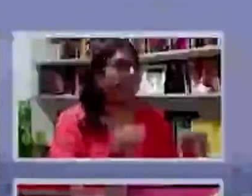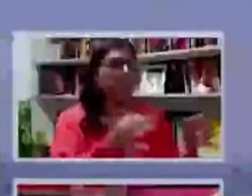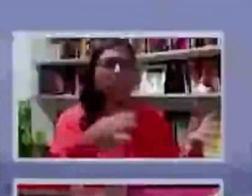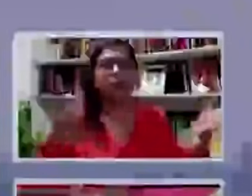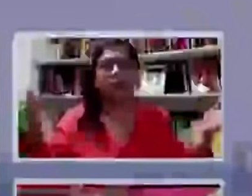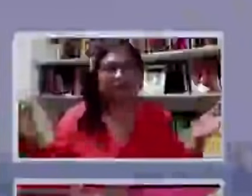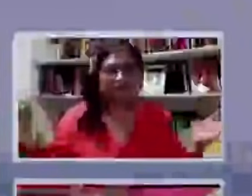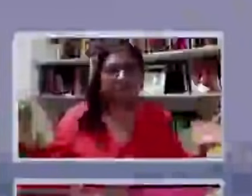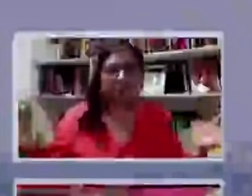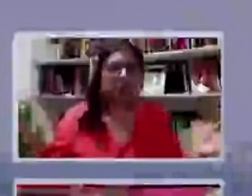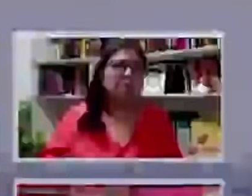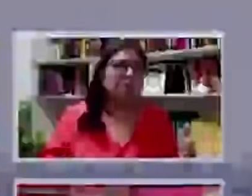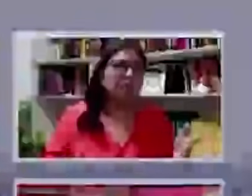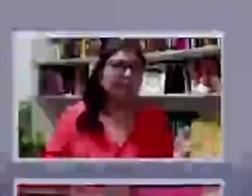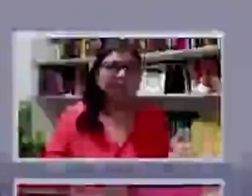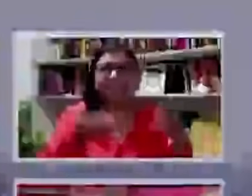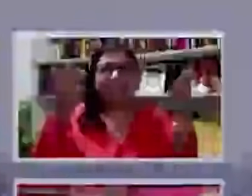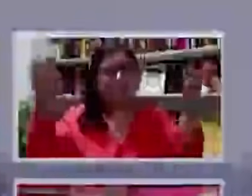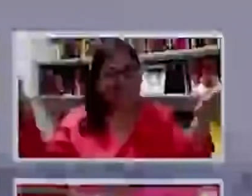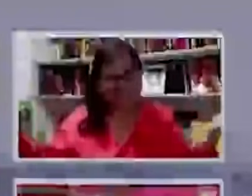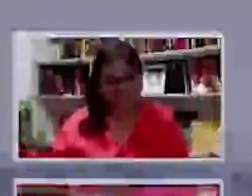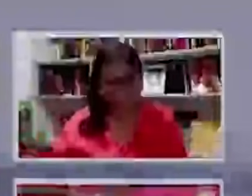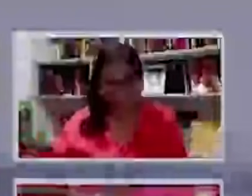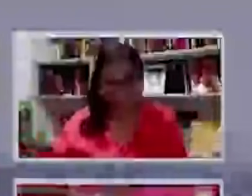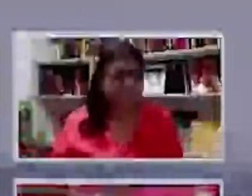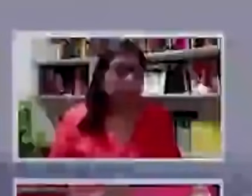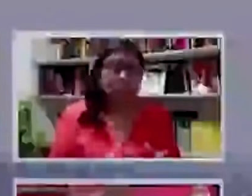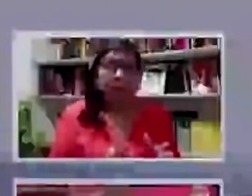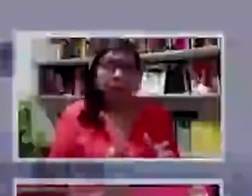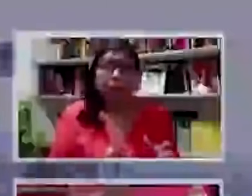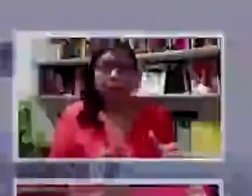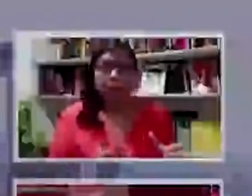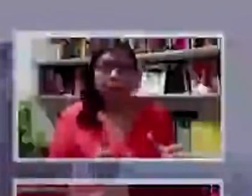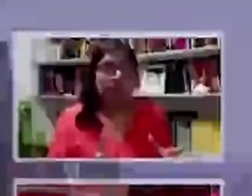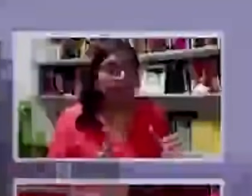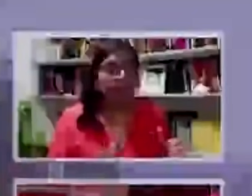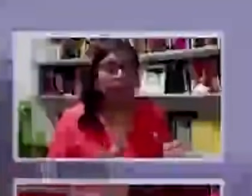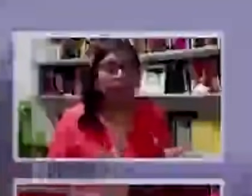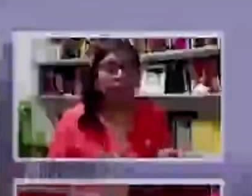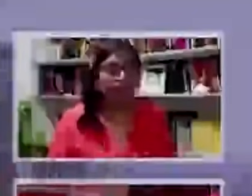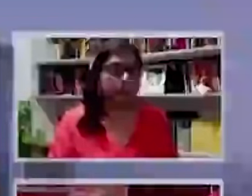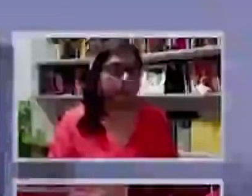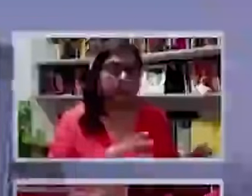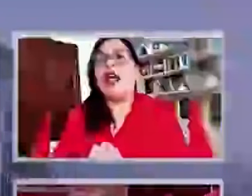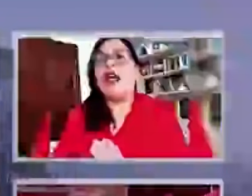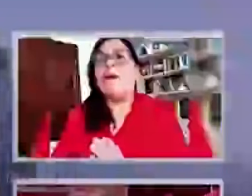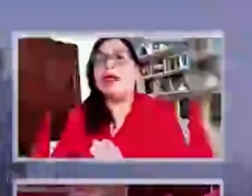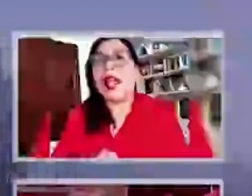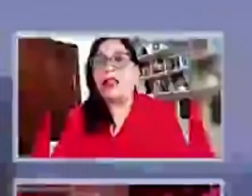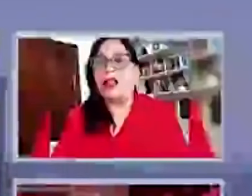para transmitir a la población las razones constitucionales por las que es